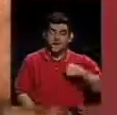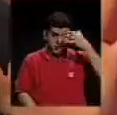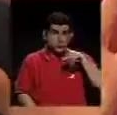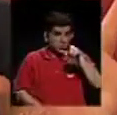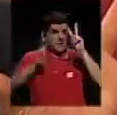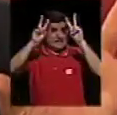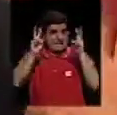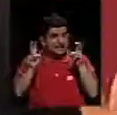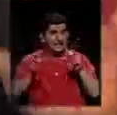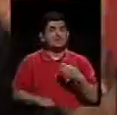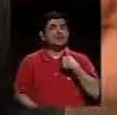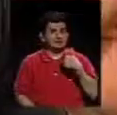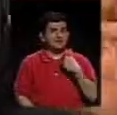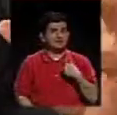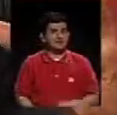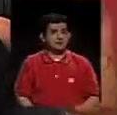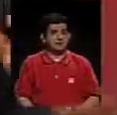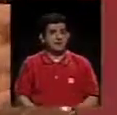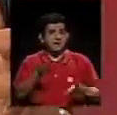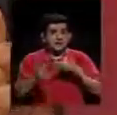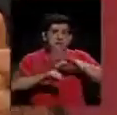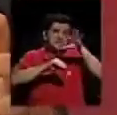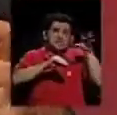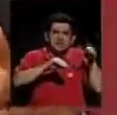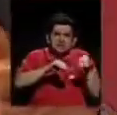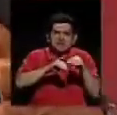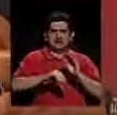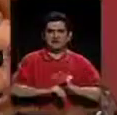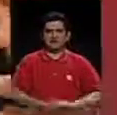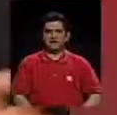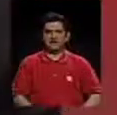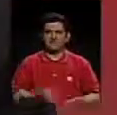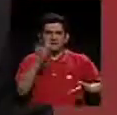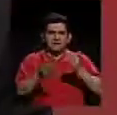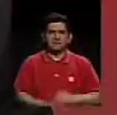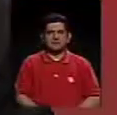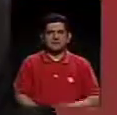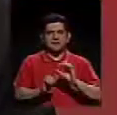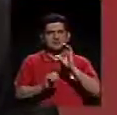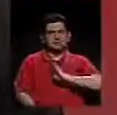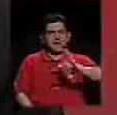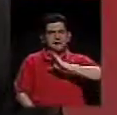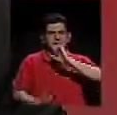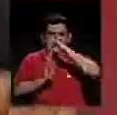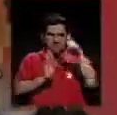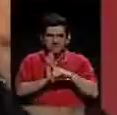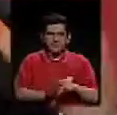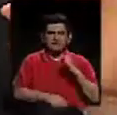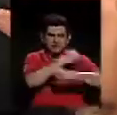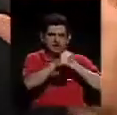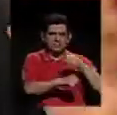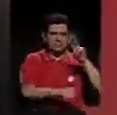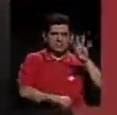un tema que está ahí, aparte de un ropaje constitucional de los 40 con una